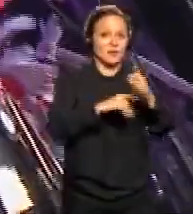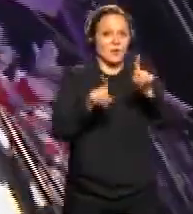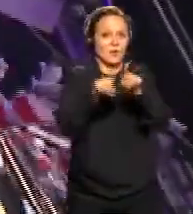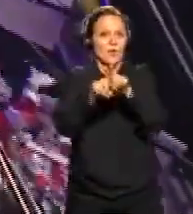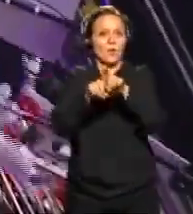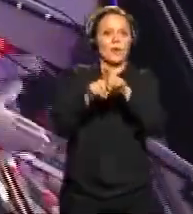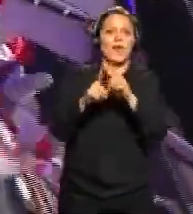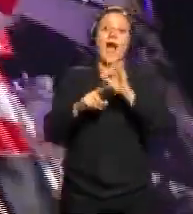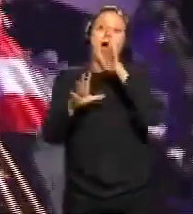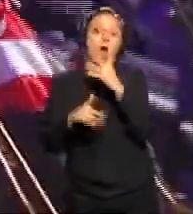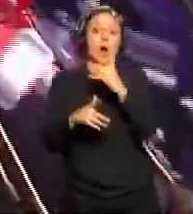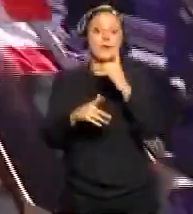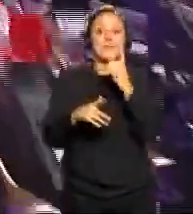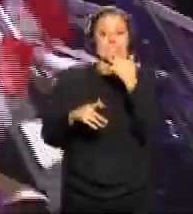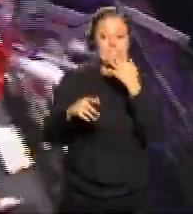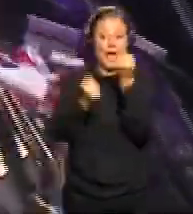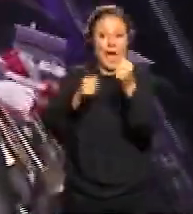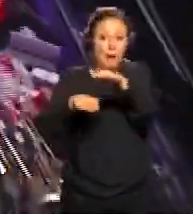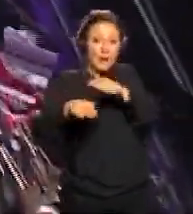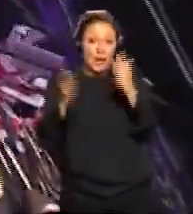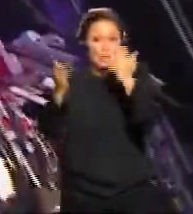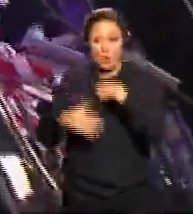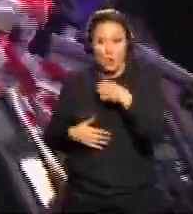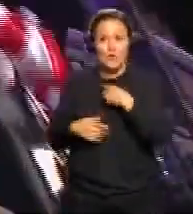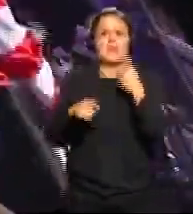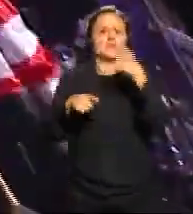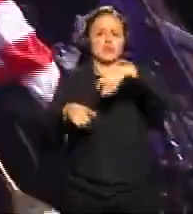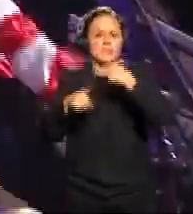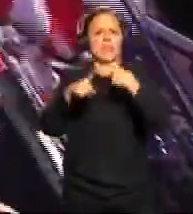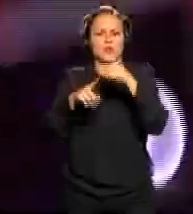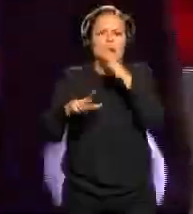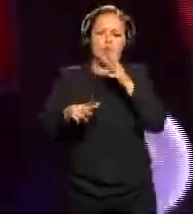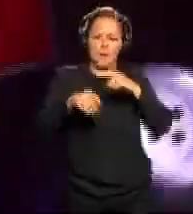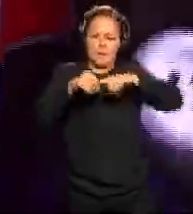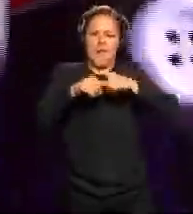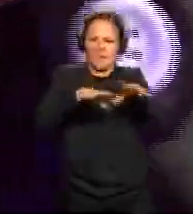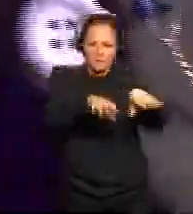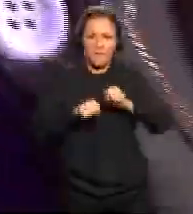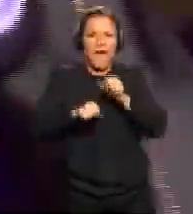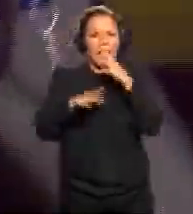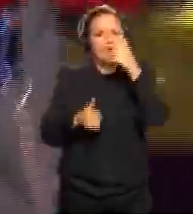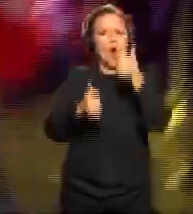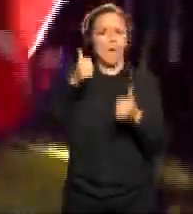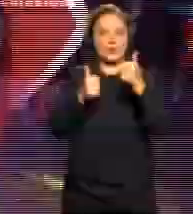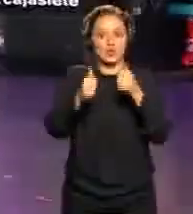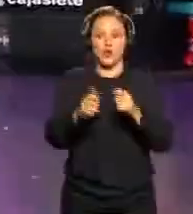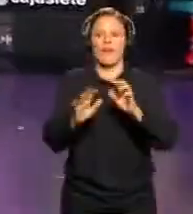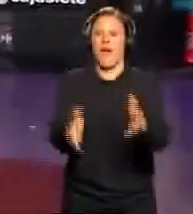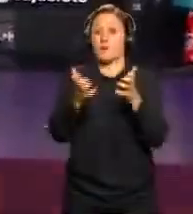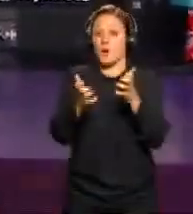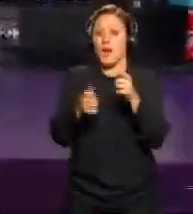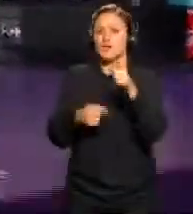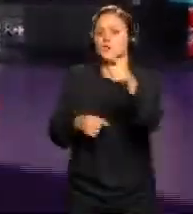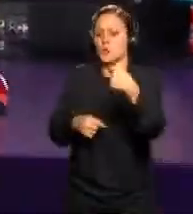tienes por la cara una plaza reservada. Solo aprobando esta oposición, para comprarnos un partido tuyo. Y si